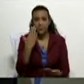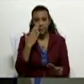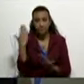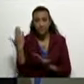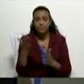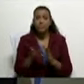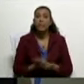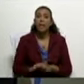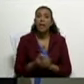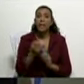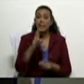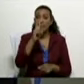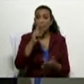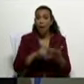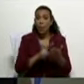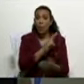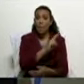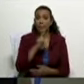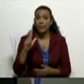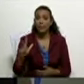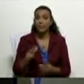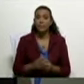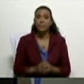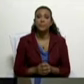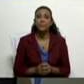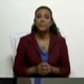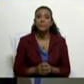de diciembre del 2023.